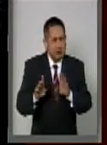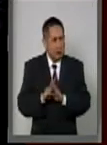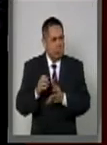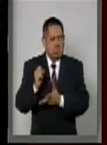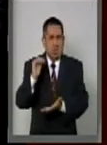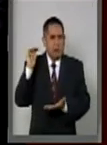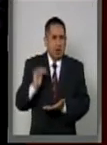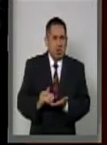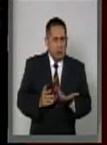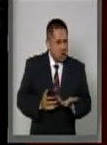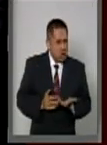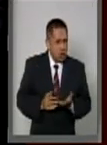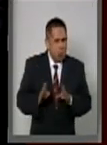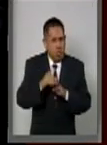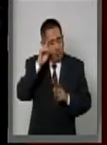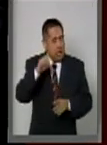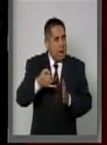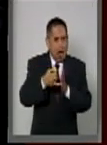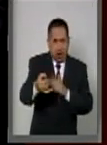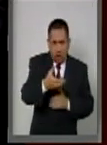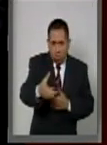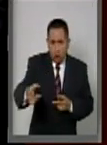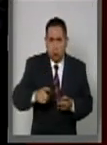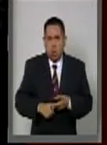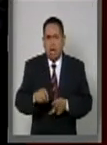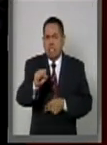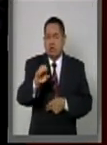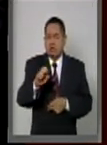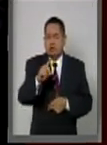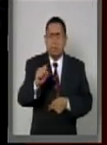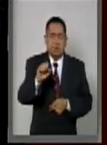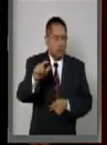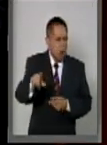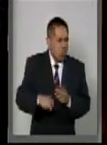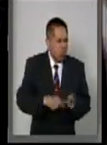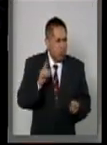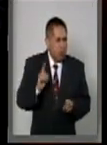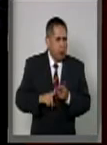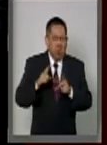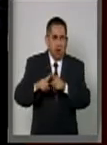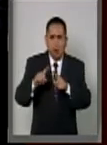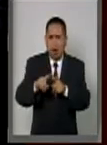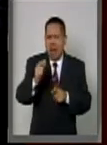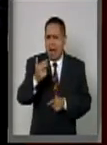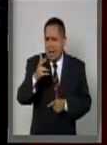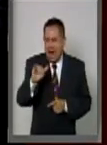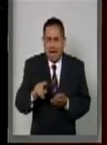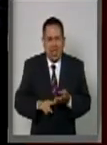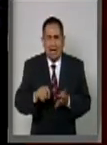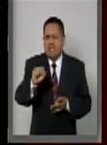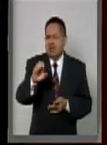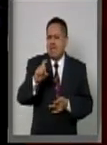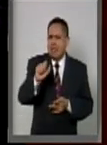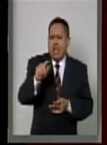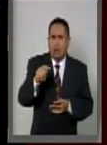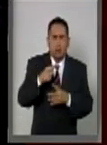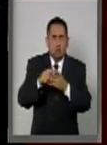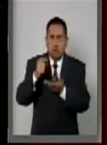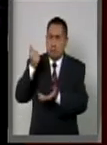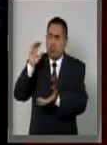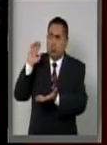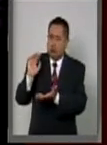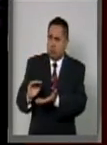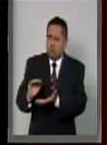recurso en agricultura, en Cedesol, en la reforma agraria, en la Sedatu, de tal manera que